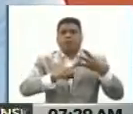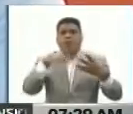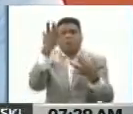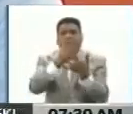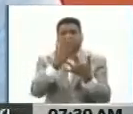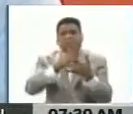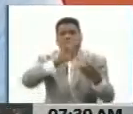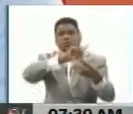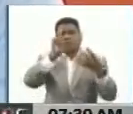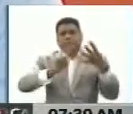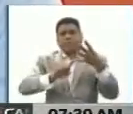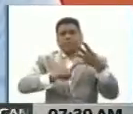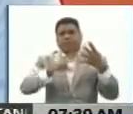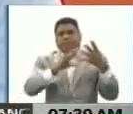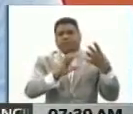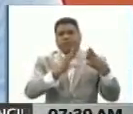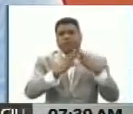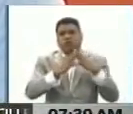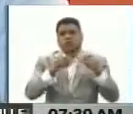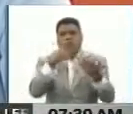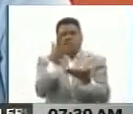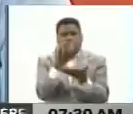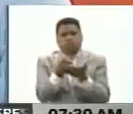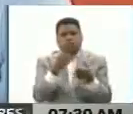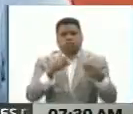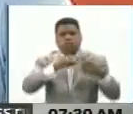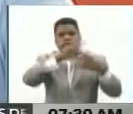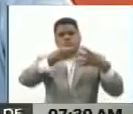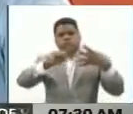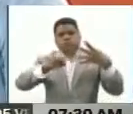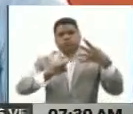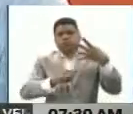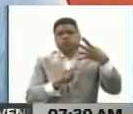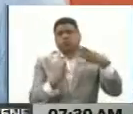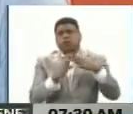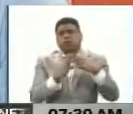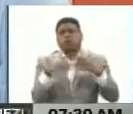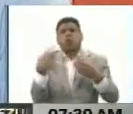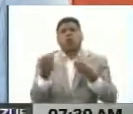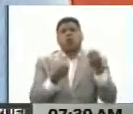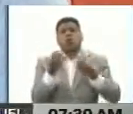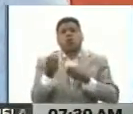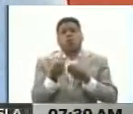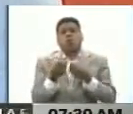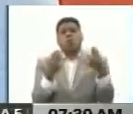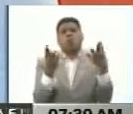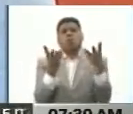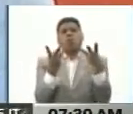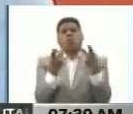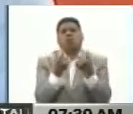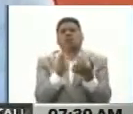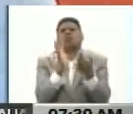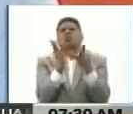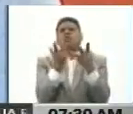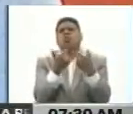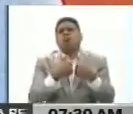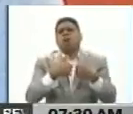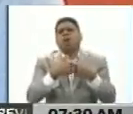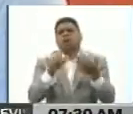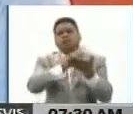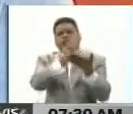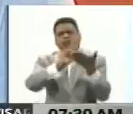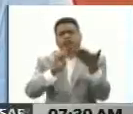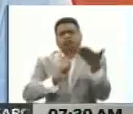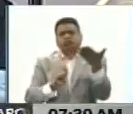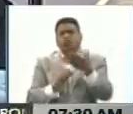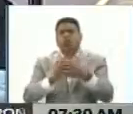tener un panorama y un inventario actualizado de cuántos cultores, cuánta infraestructura cultural tenemos, qué programas estamos implementando a nivel